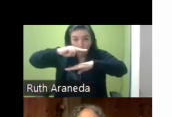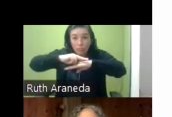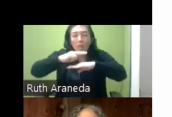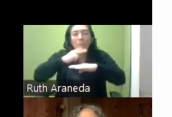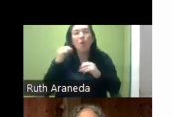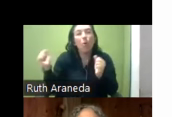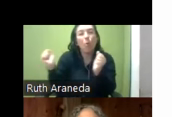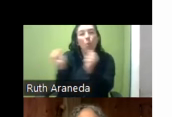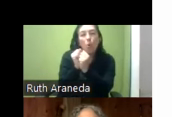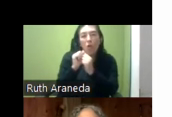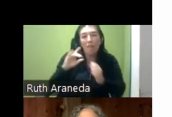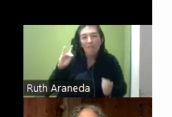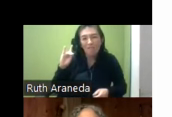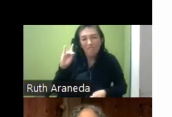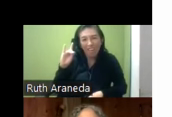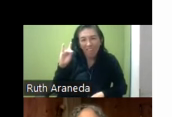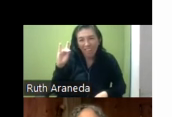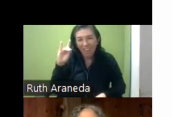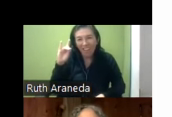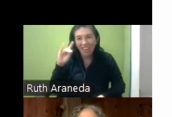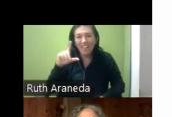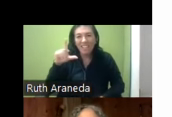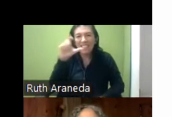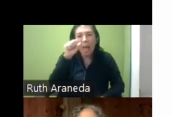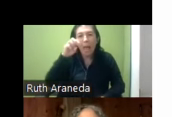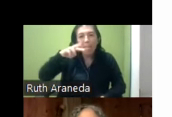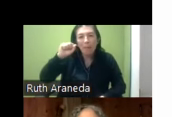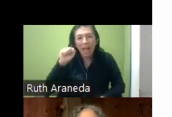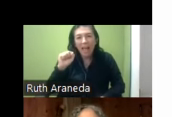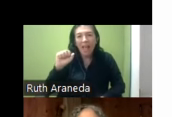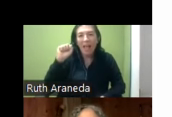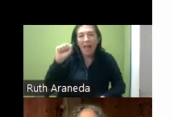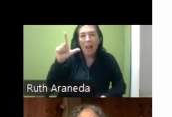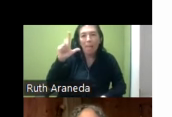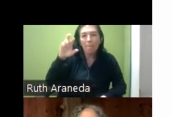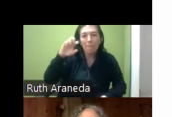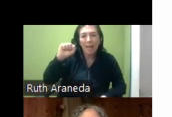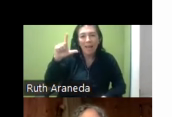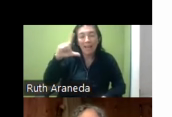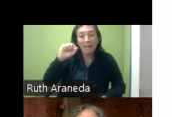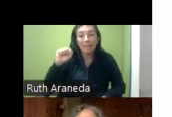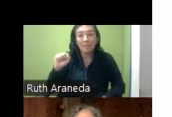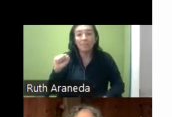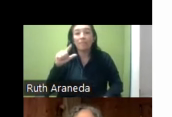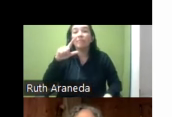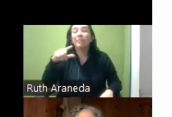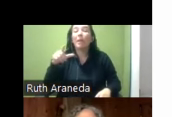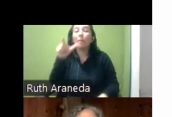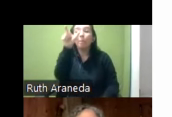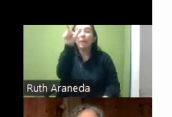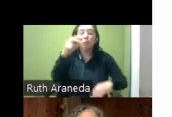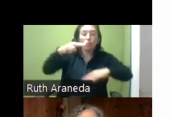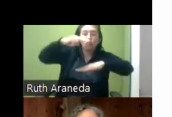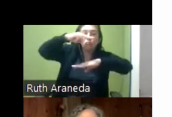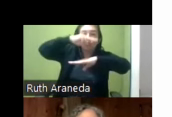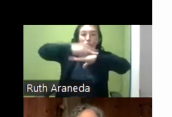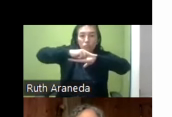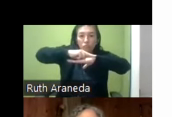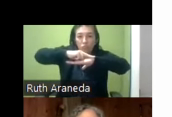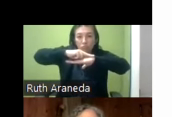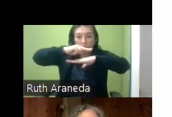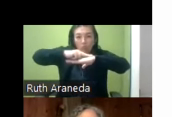camélidos. Vale decir, este individuo fue enterrado según un patrón